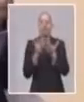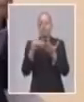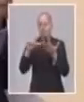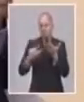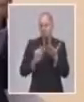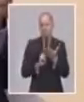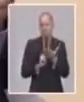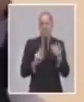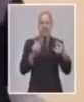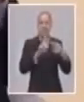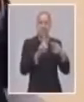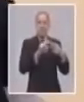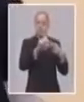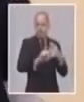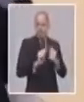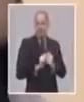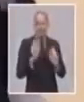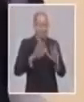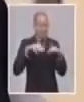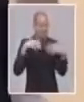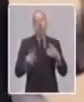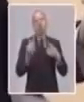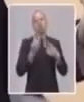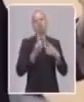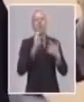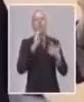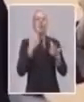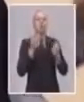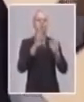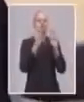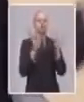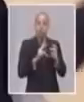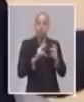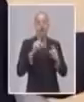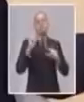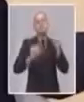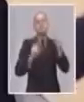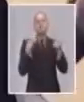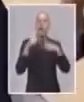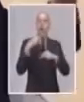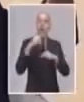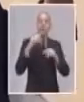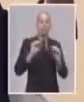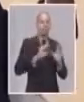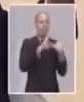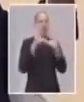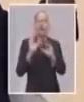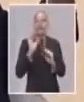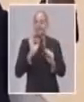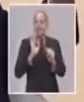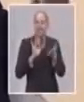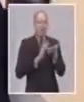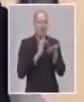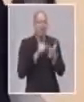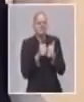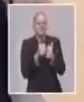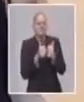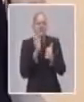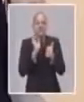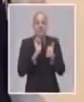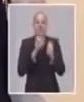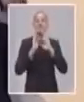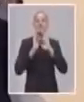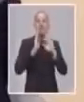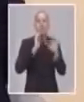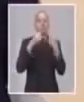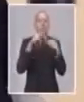Ah, la verdad es el talón de Aquiles de la dictadura, así mismo es, así mismo es. Muchas gracias a todos ustedes por el